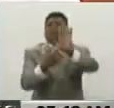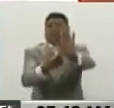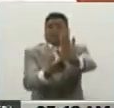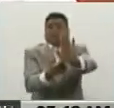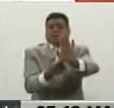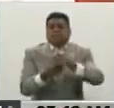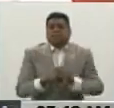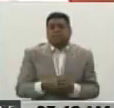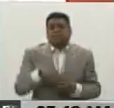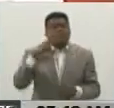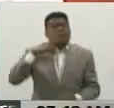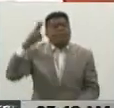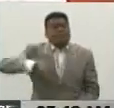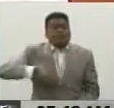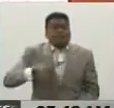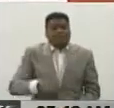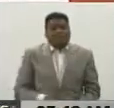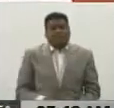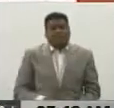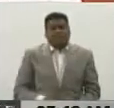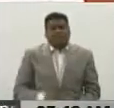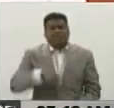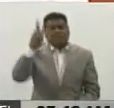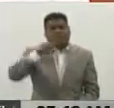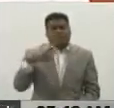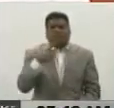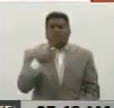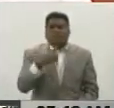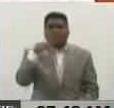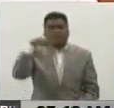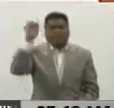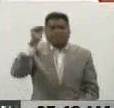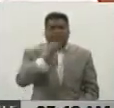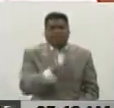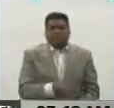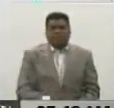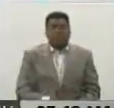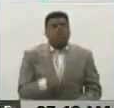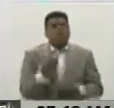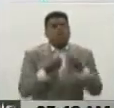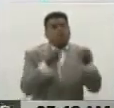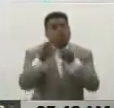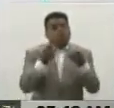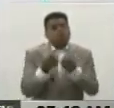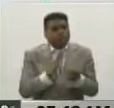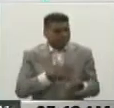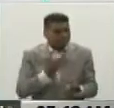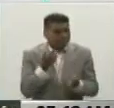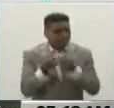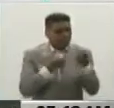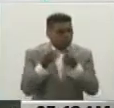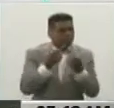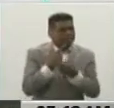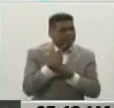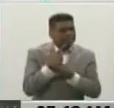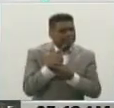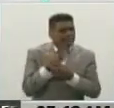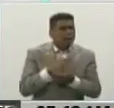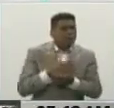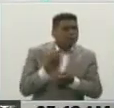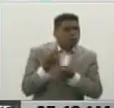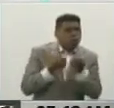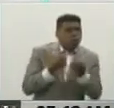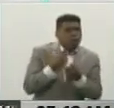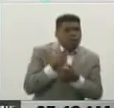la realidad del país. Lo decía el presidente. ¿Pero cómo se pueden controlar? ¿Se pudieran controlar? El control es algo que siempre